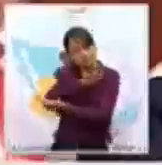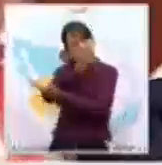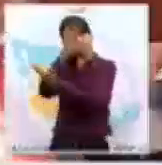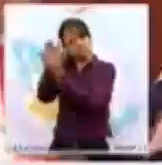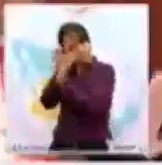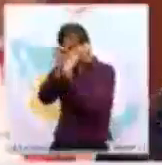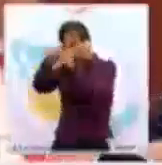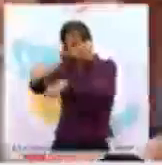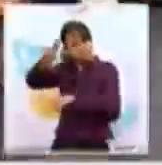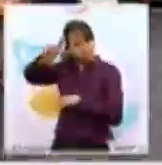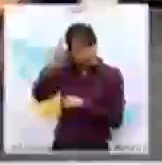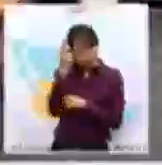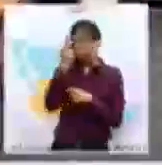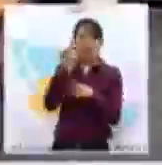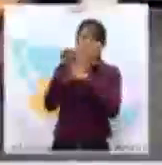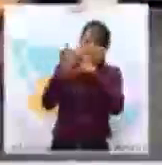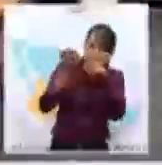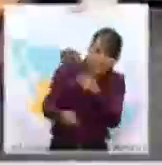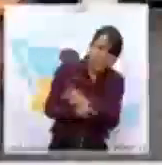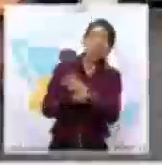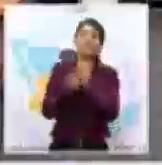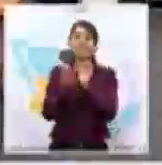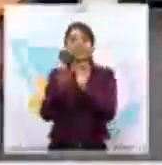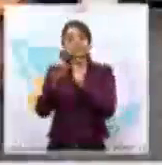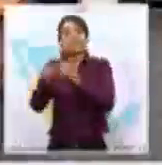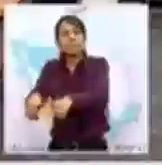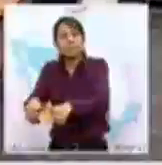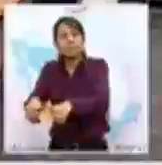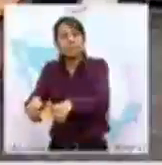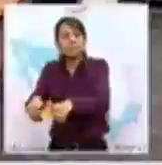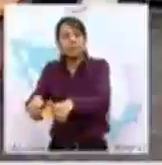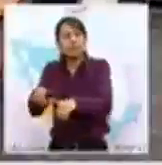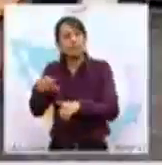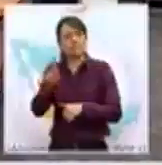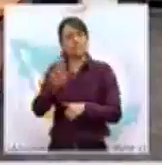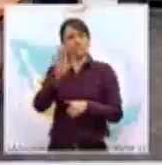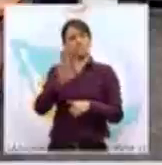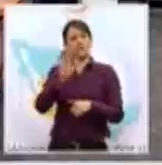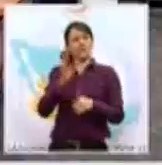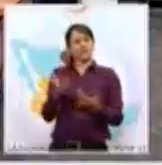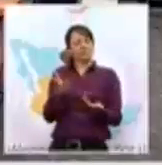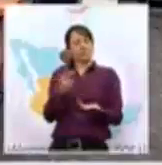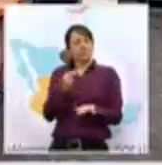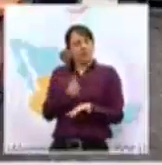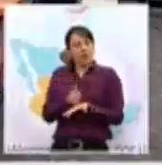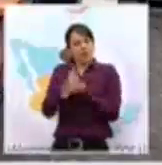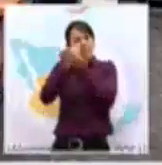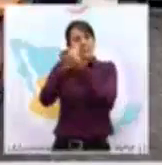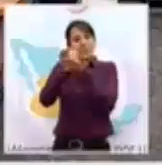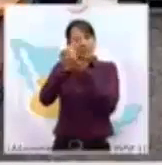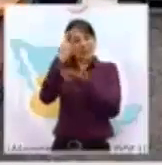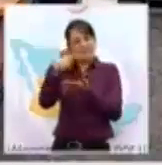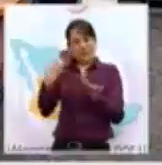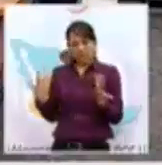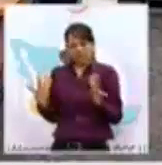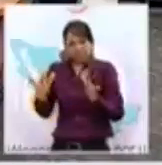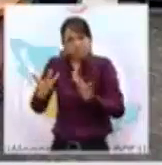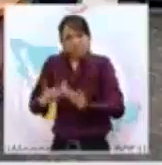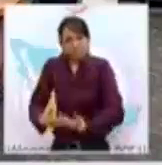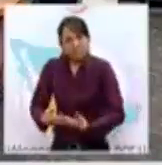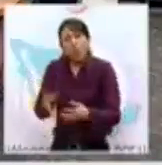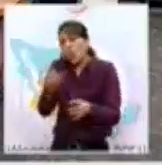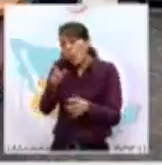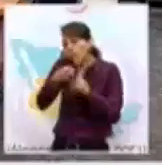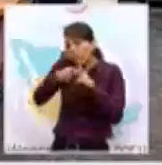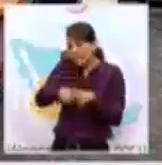una preparatoria, carrera técnica, que no te permite hacer ese rompimiento social. Esto empieza hace unos 25 o 30 años.